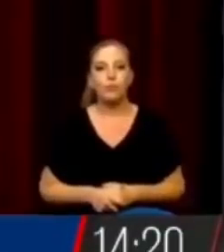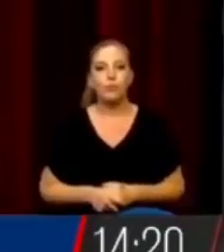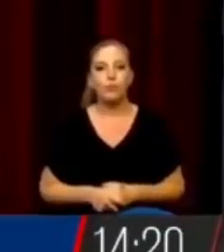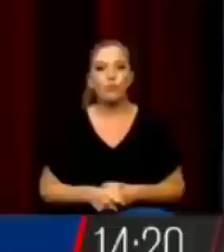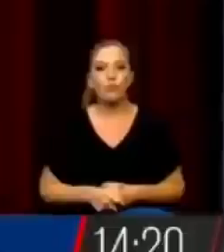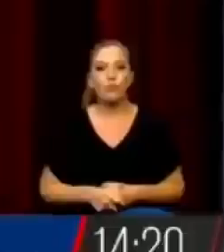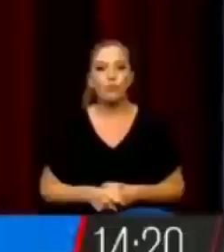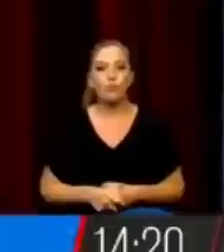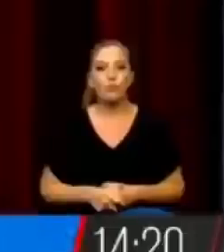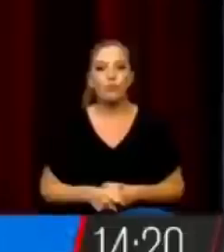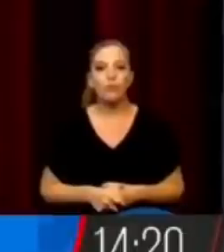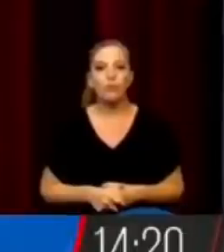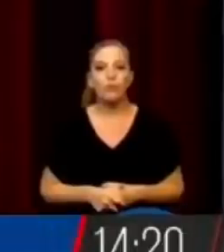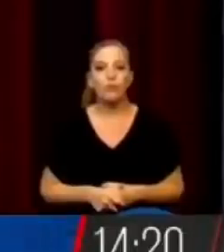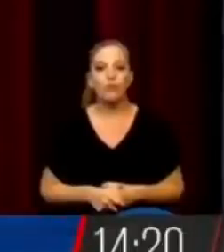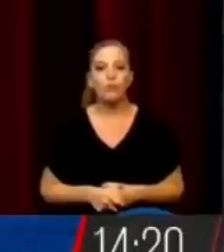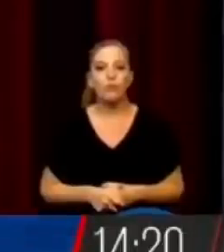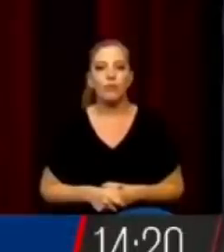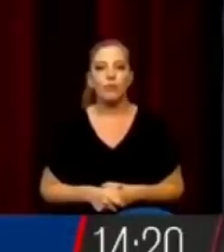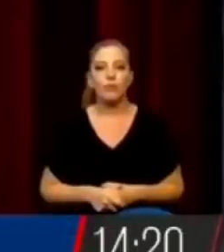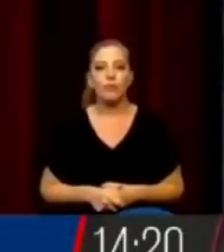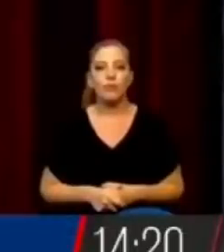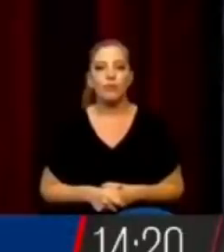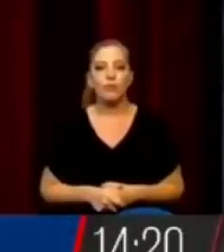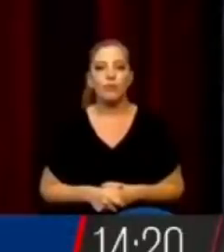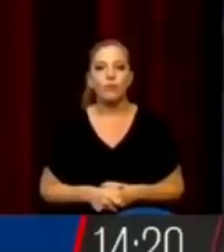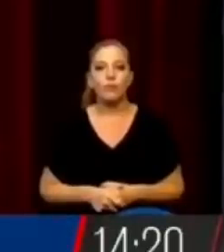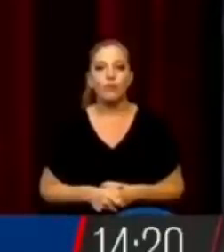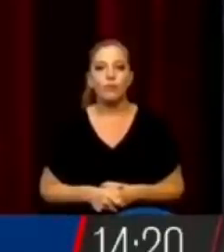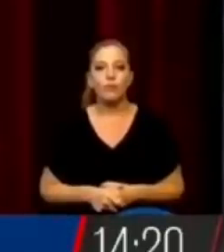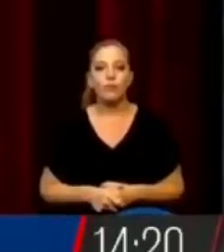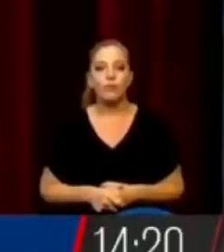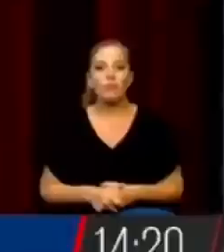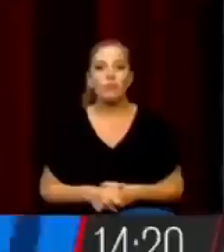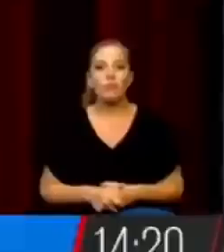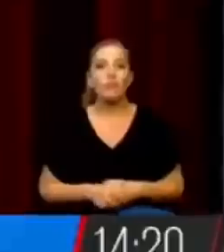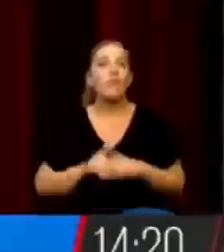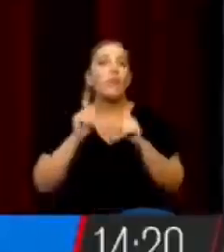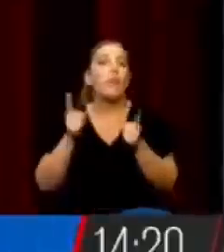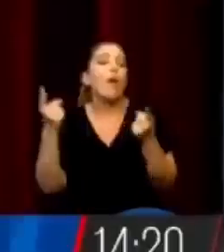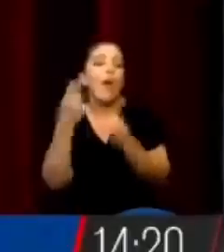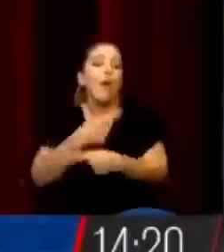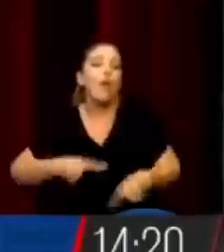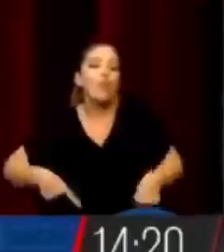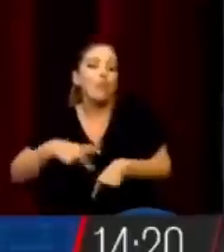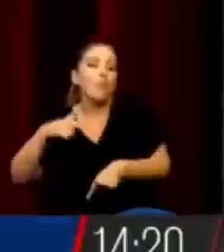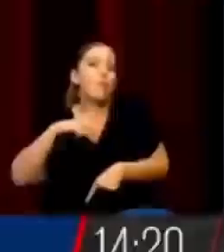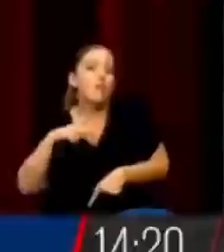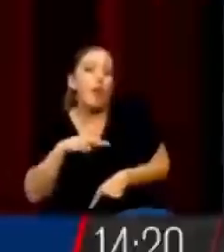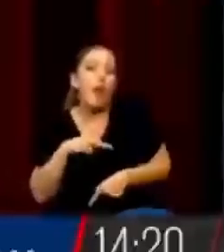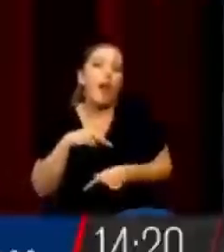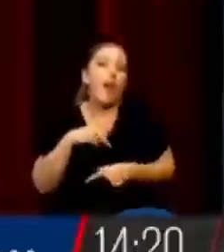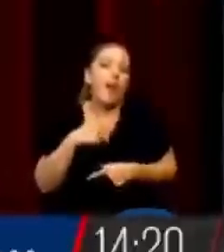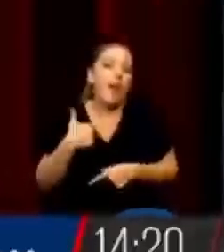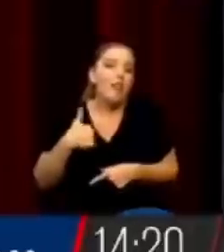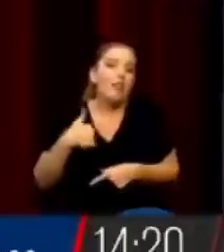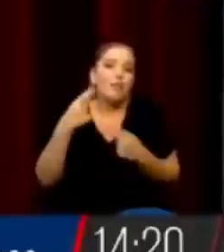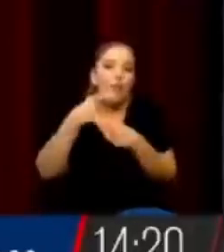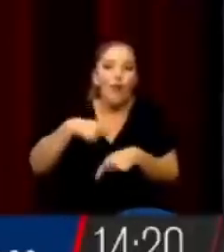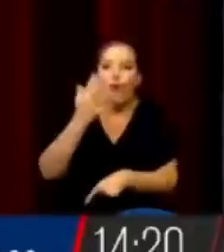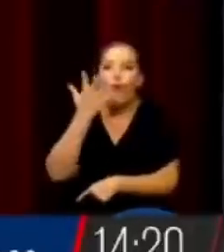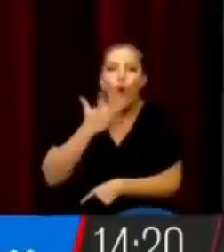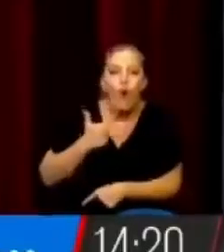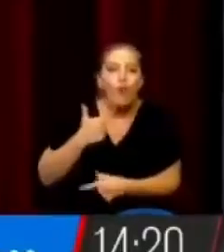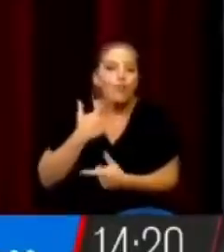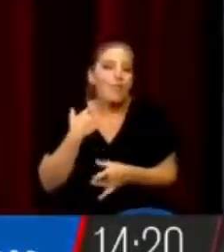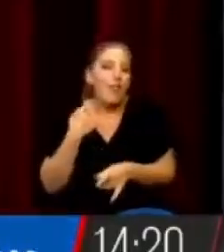inclusive también algunas gustos o tareas personales que habitualmente